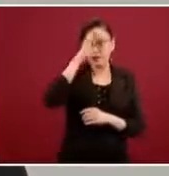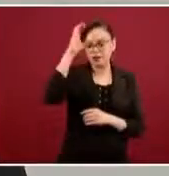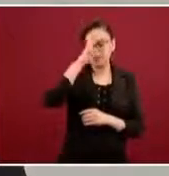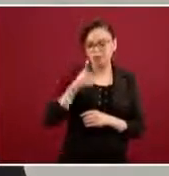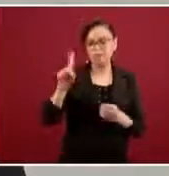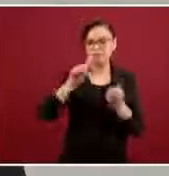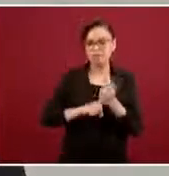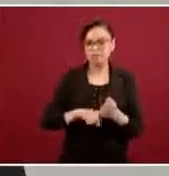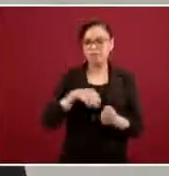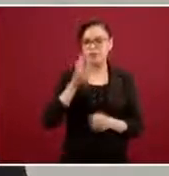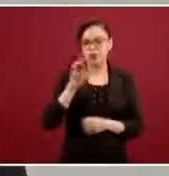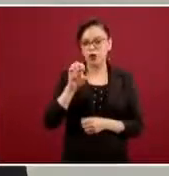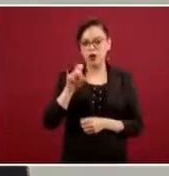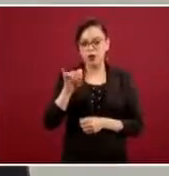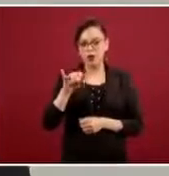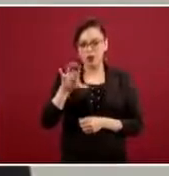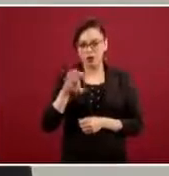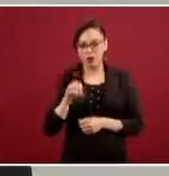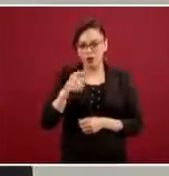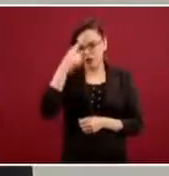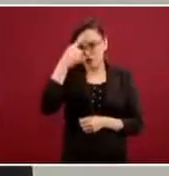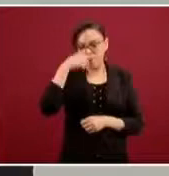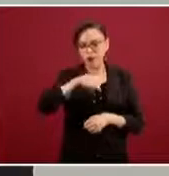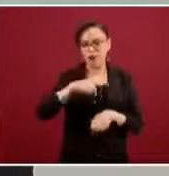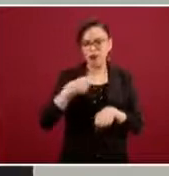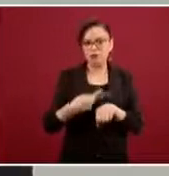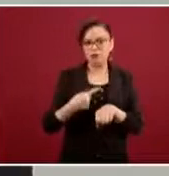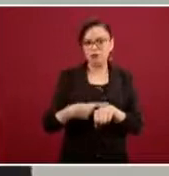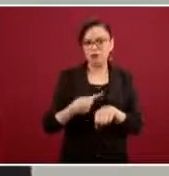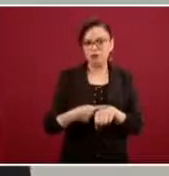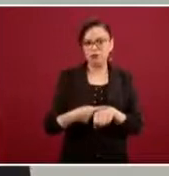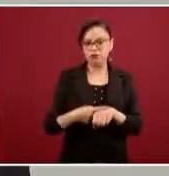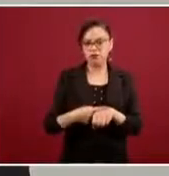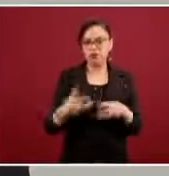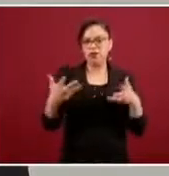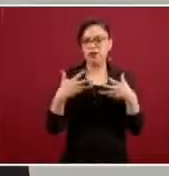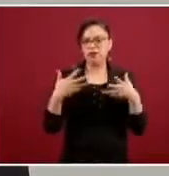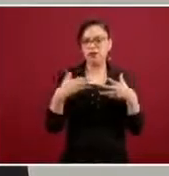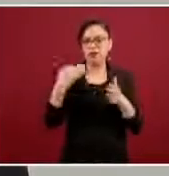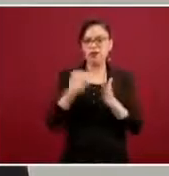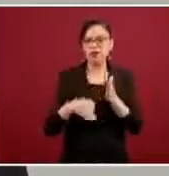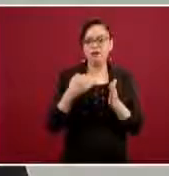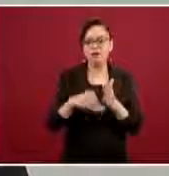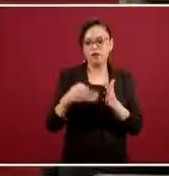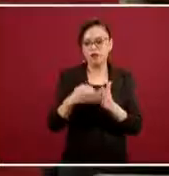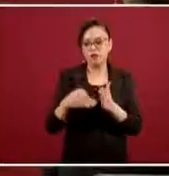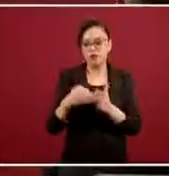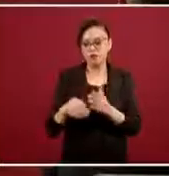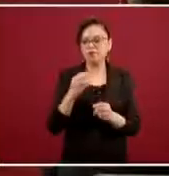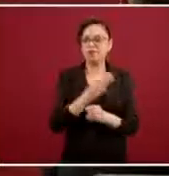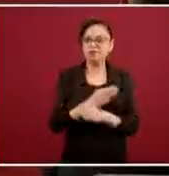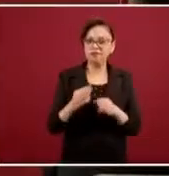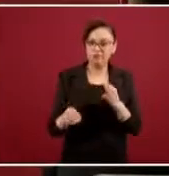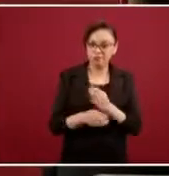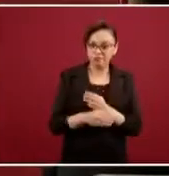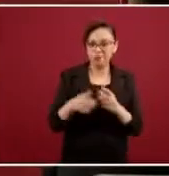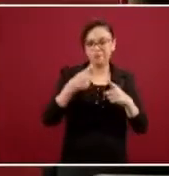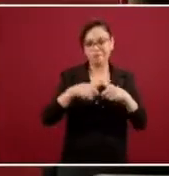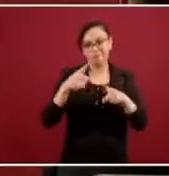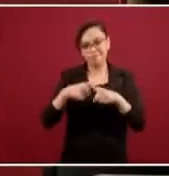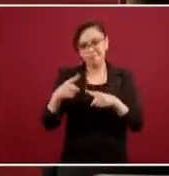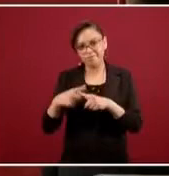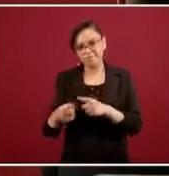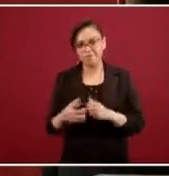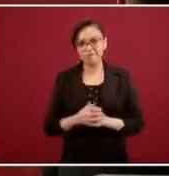bioéticos para determinar prioridades de pacientes frente a recursos limitados o recursos escasos.